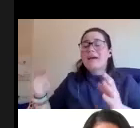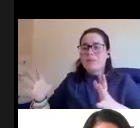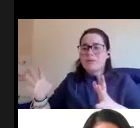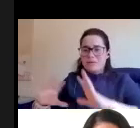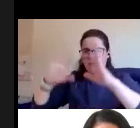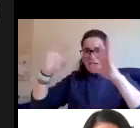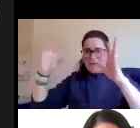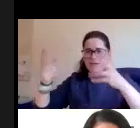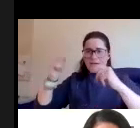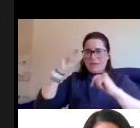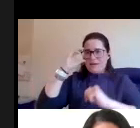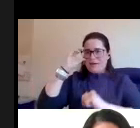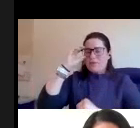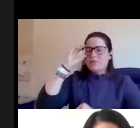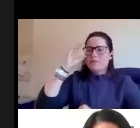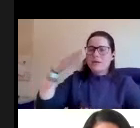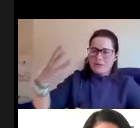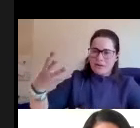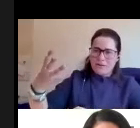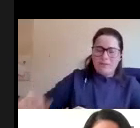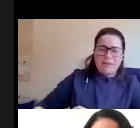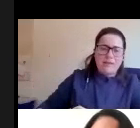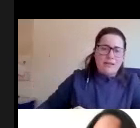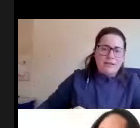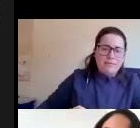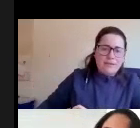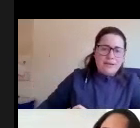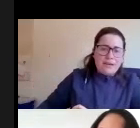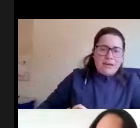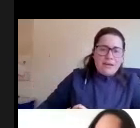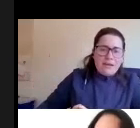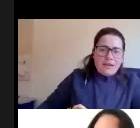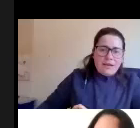en la cuenca del lago urbano, en el lago de Amatitlán,